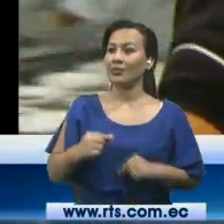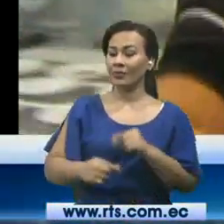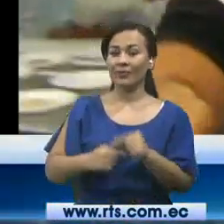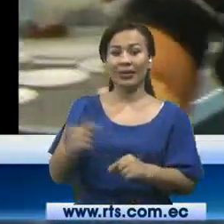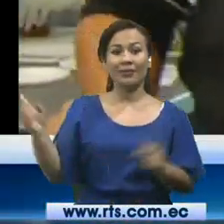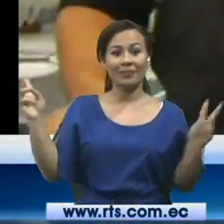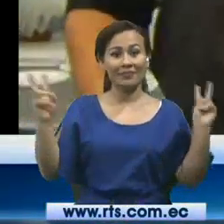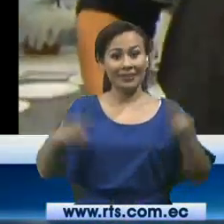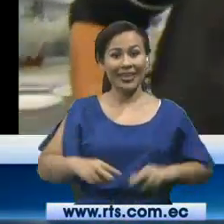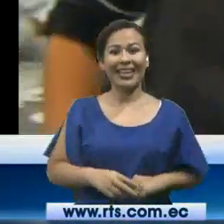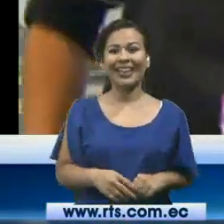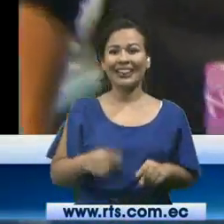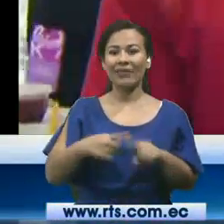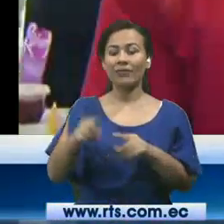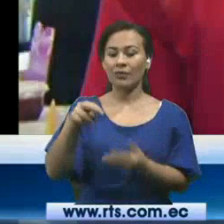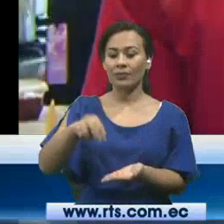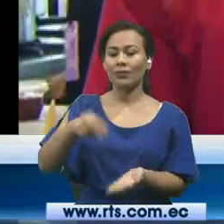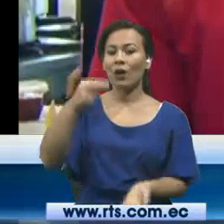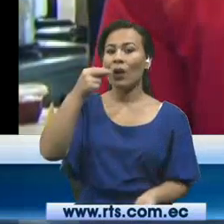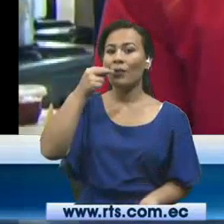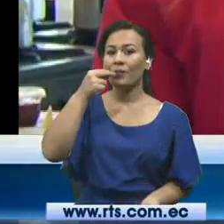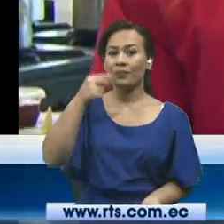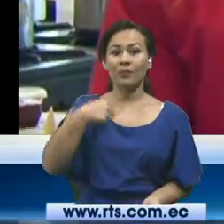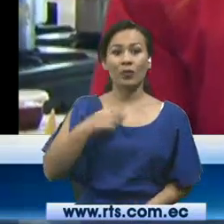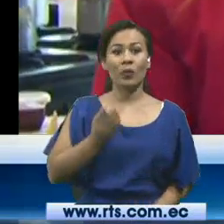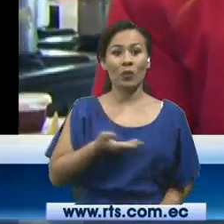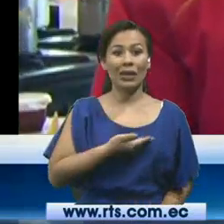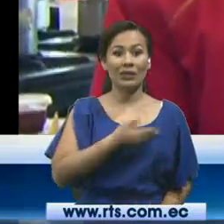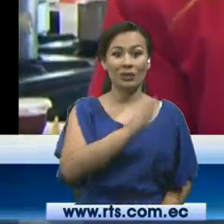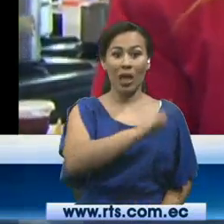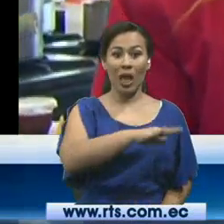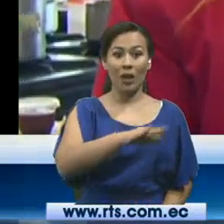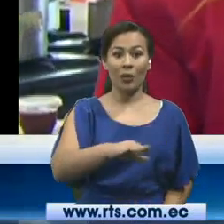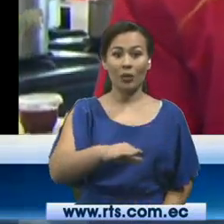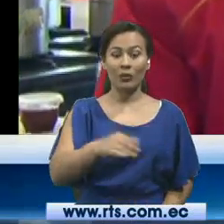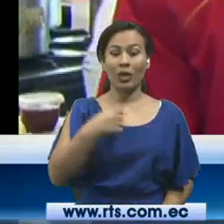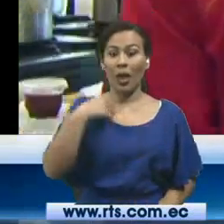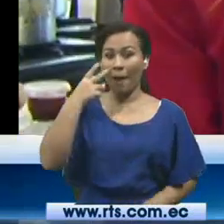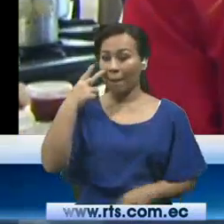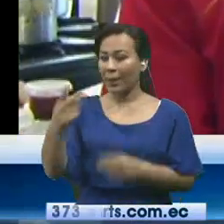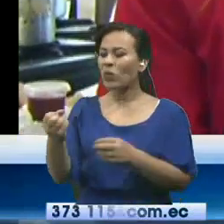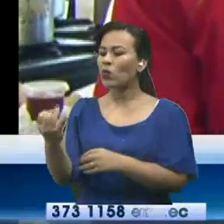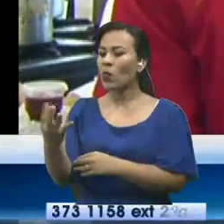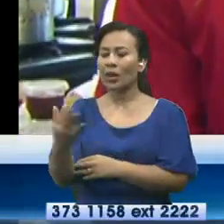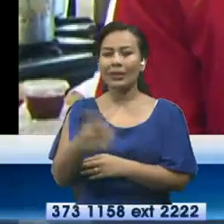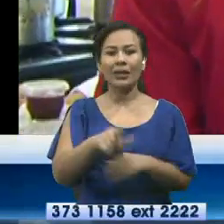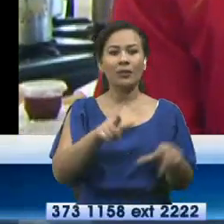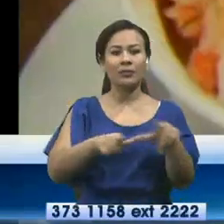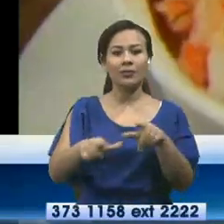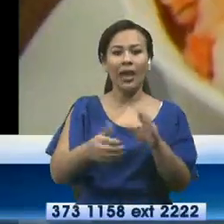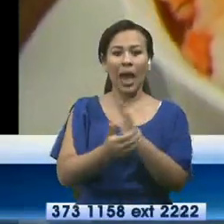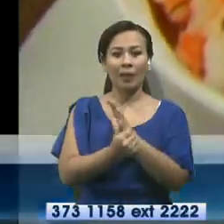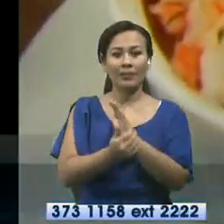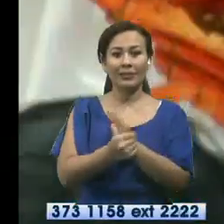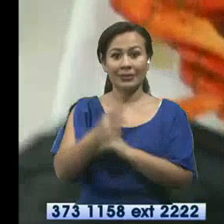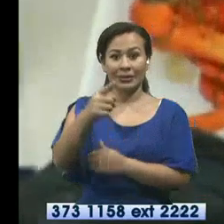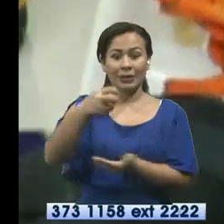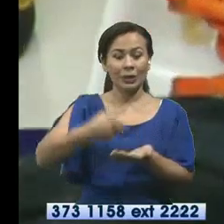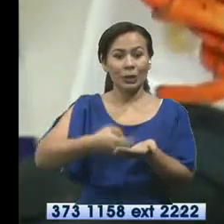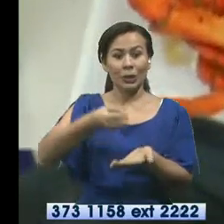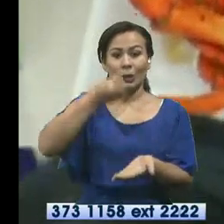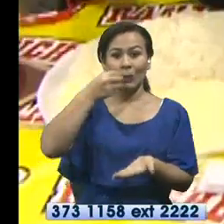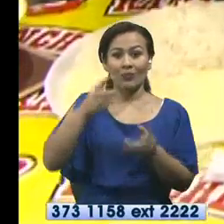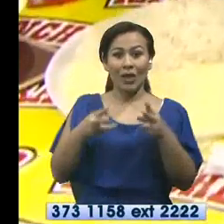también van a hacer algún tipo de degustación. Nuestros estudiantes ayudan en el inventario de las huecas, guías de capacitación. Ceviches,